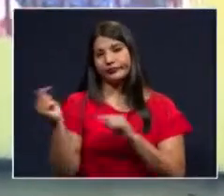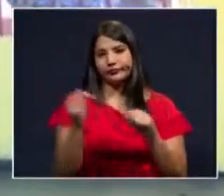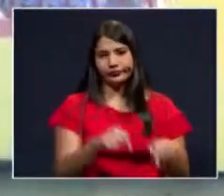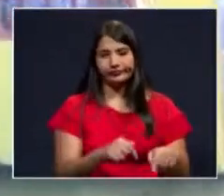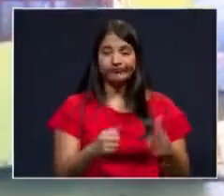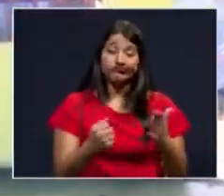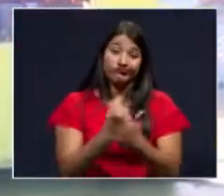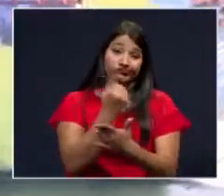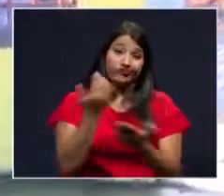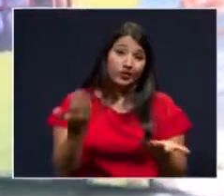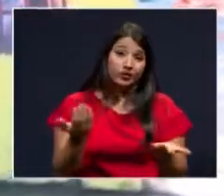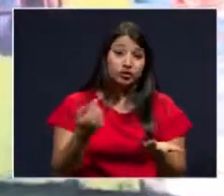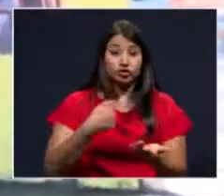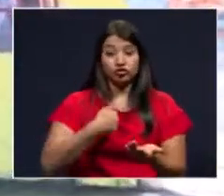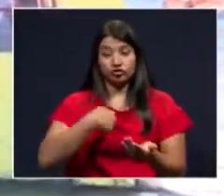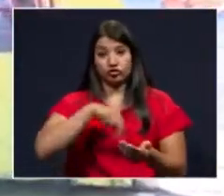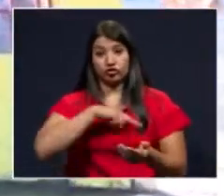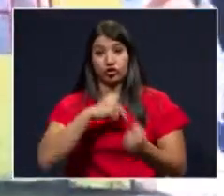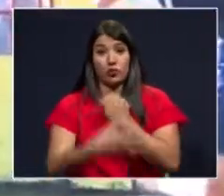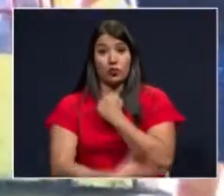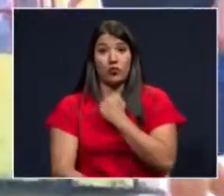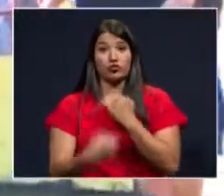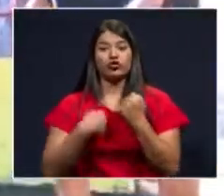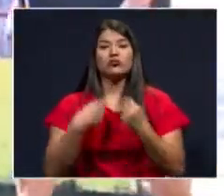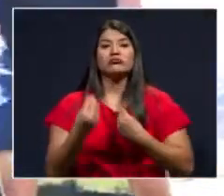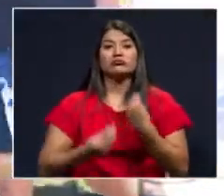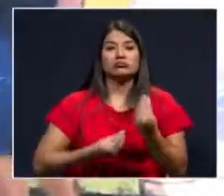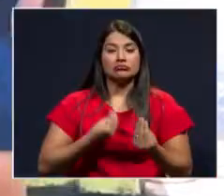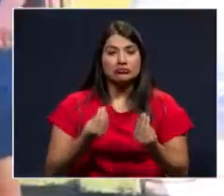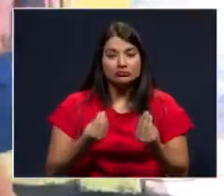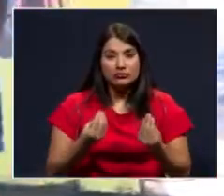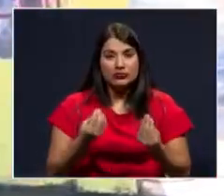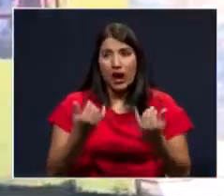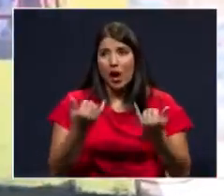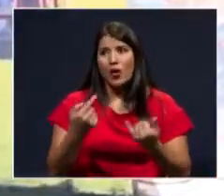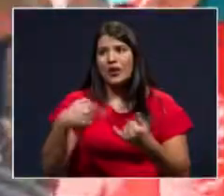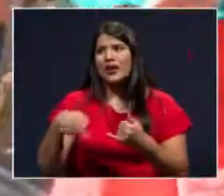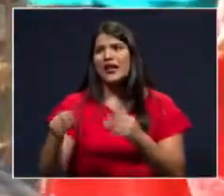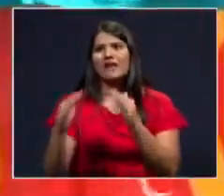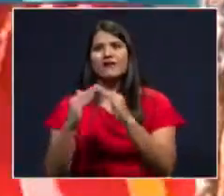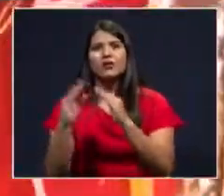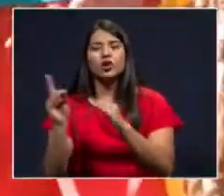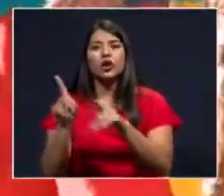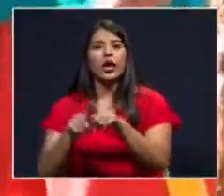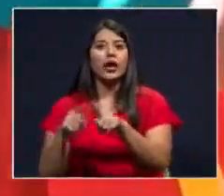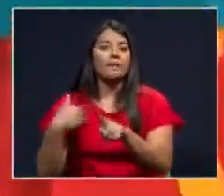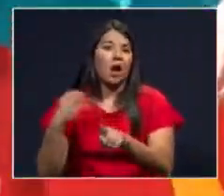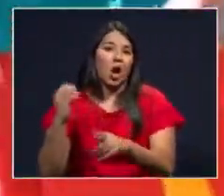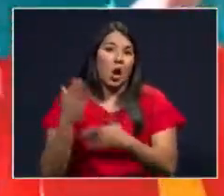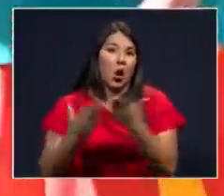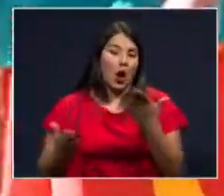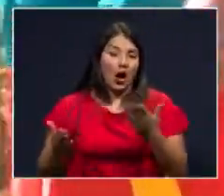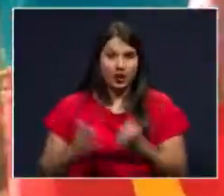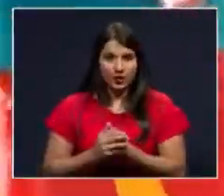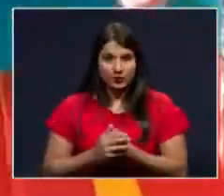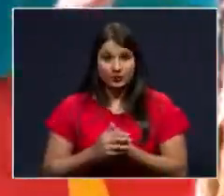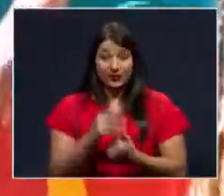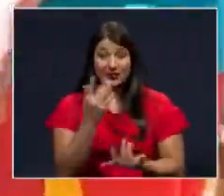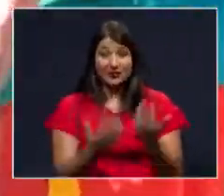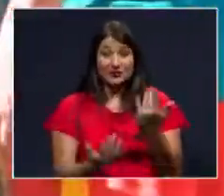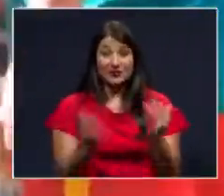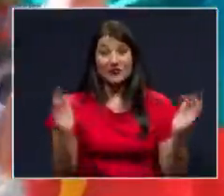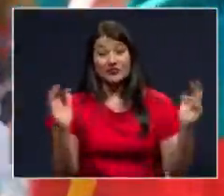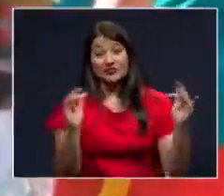Es lamentable, porque uno es pobre y ahora qué voy a hacer yo, ahora voy a tener que irme a vivir con un hermano o algo. Al siniestro acudieron al